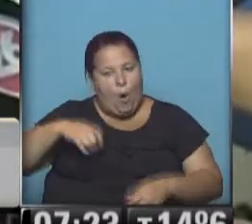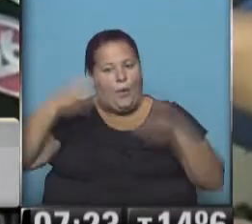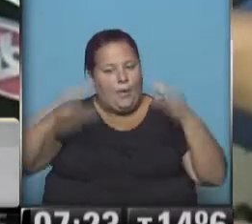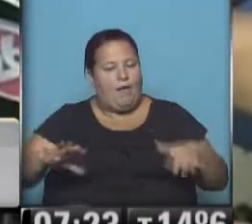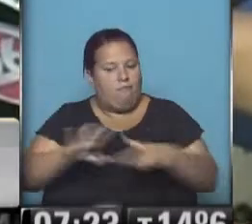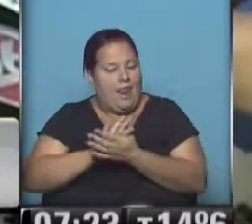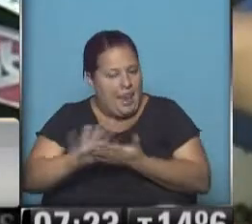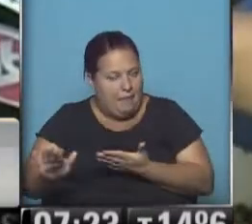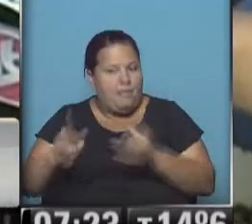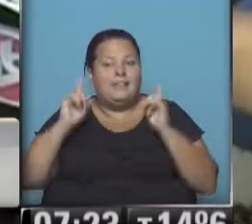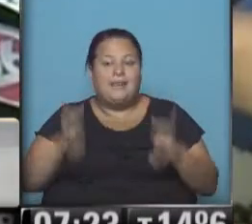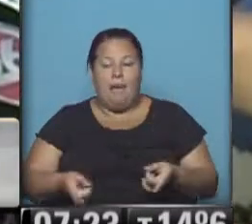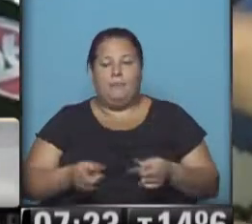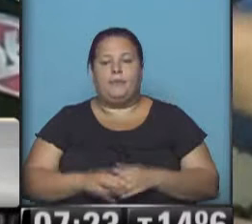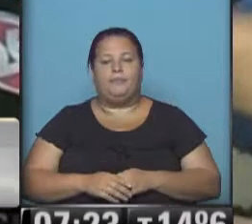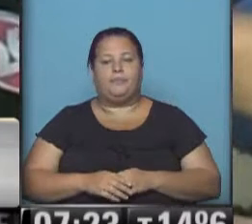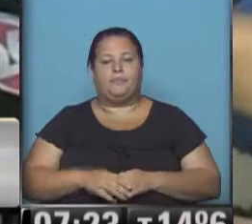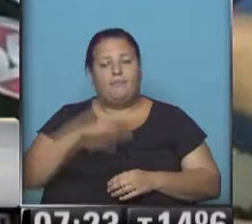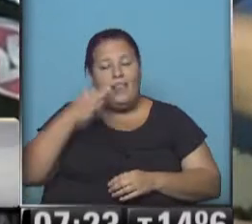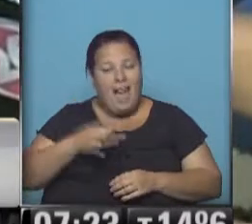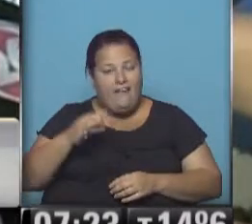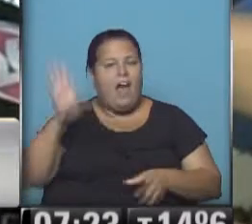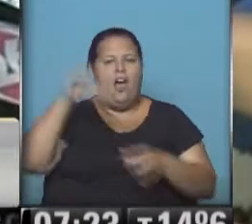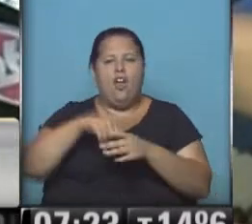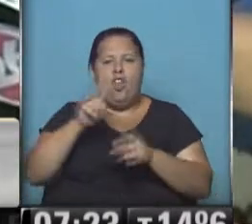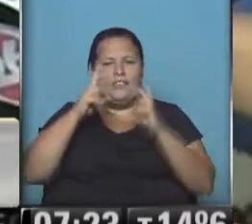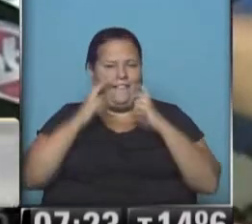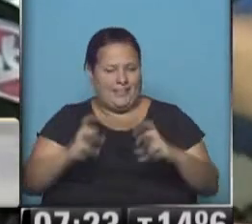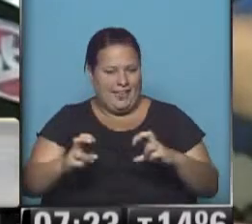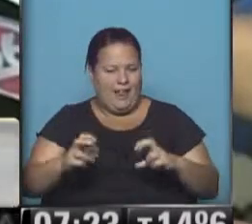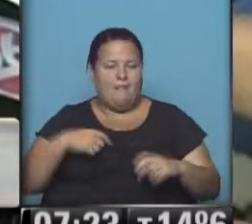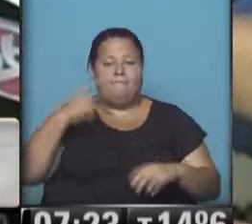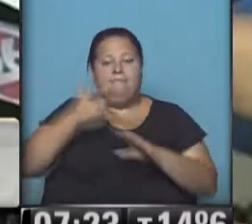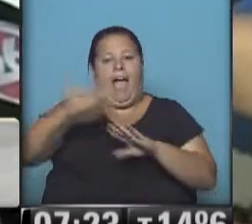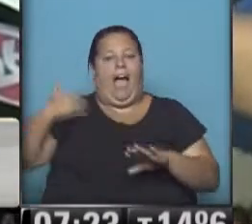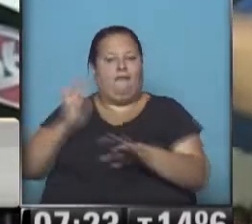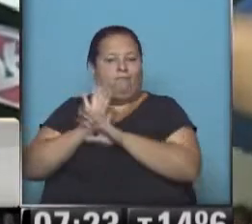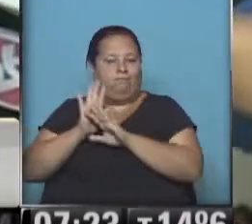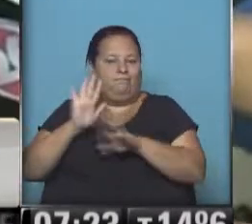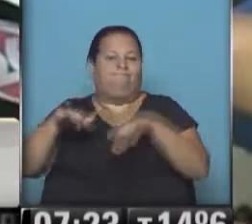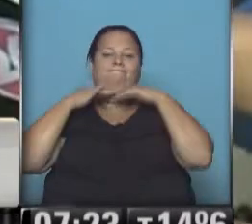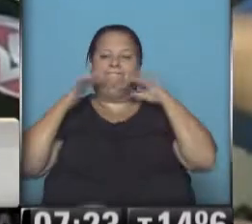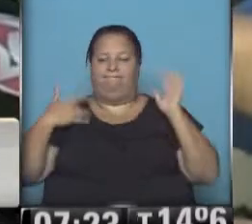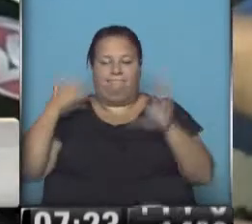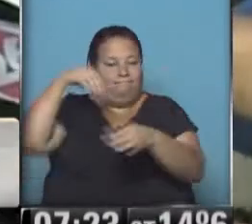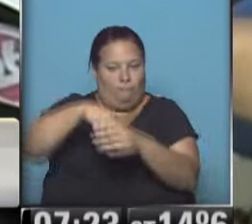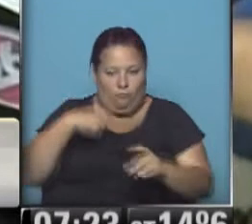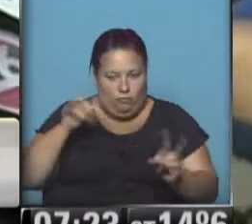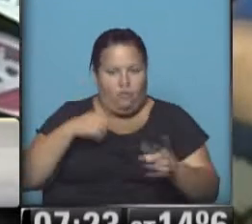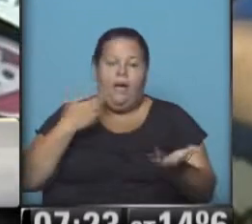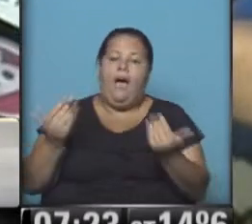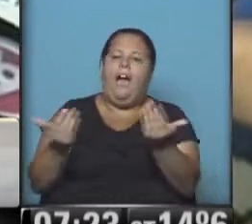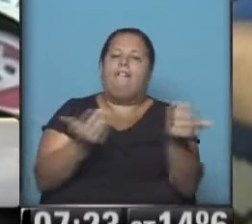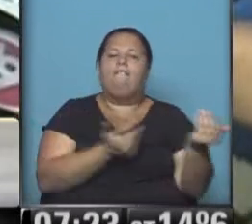objetiva y además, como la realidad es que no forma parte de la investigación, lo miramos desde la tribuna, ya lo hemos explicado, bueno, queremos seguir